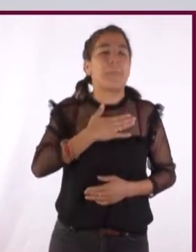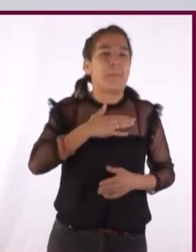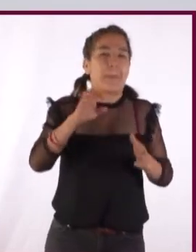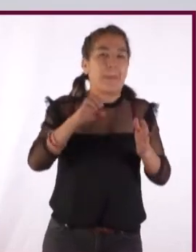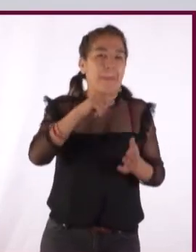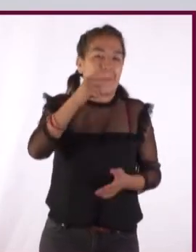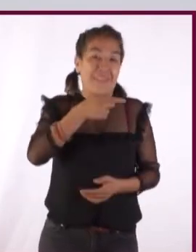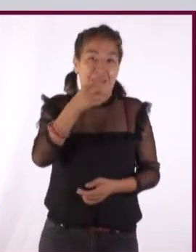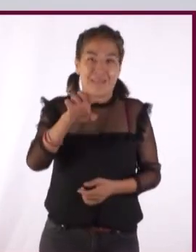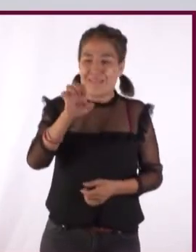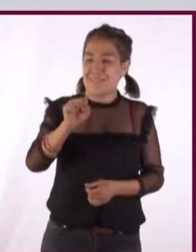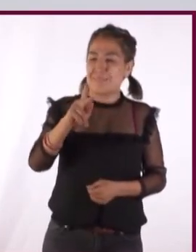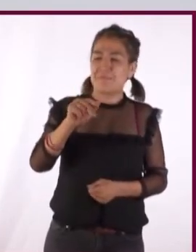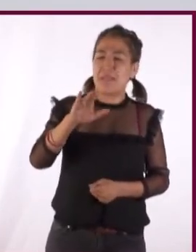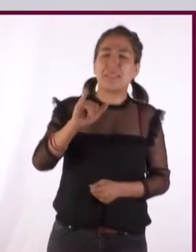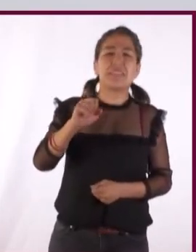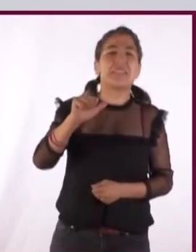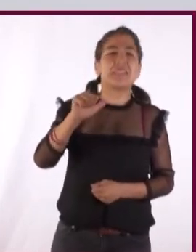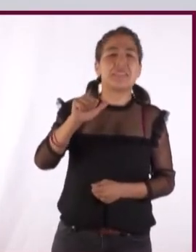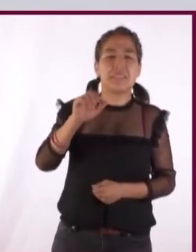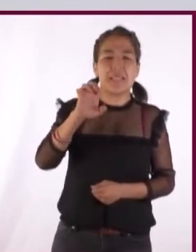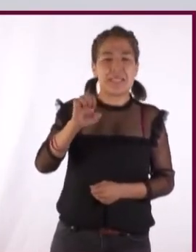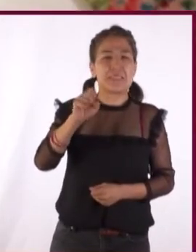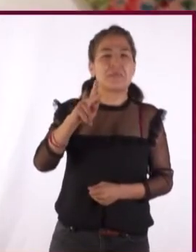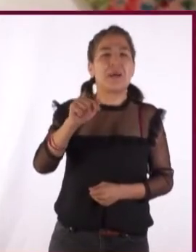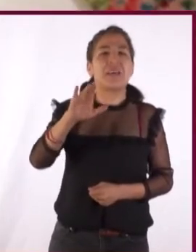porque, por ejemplo,